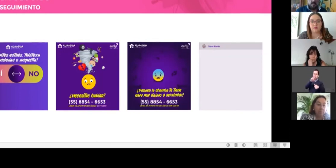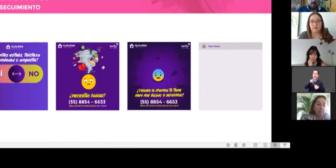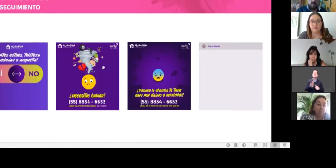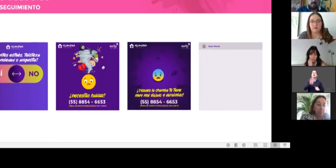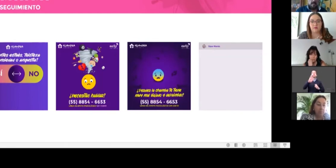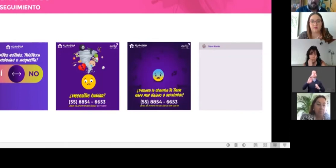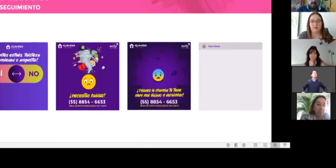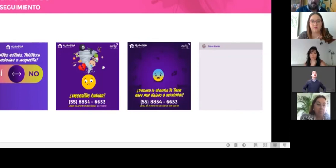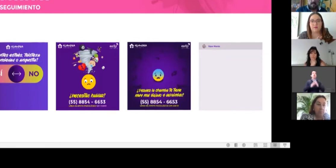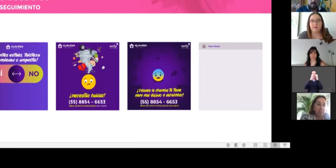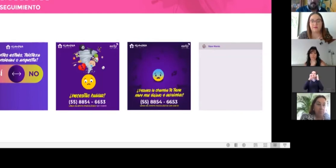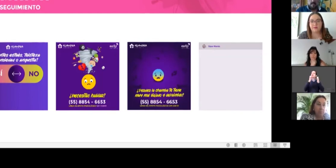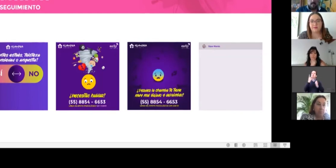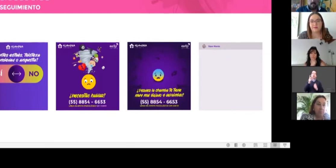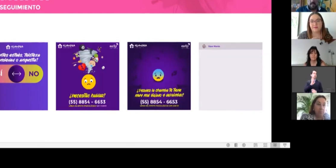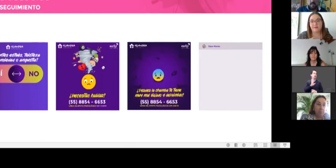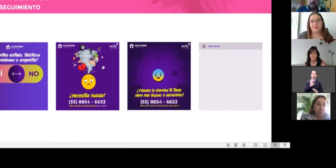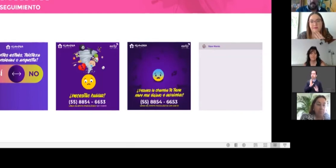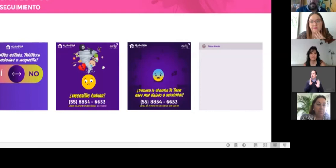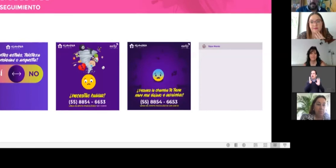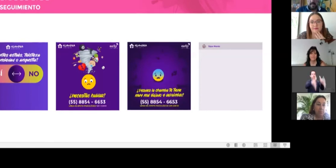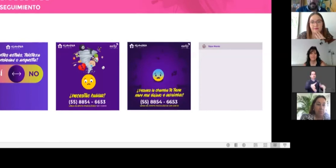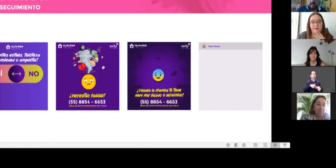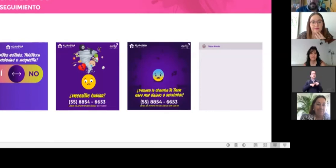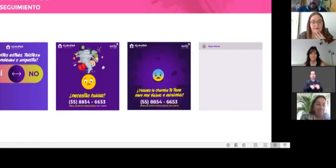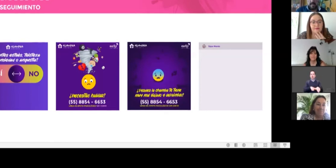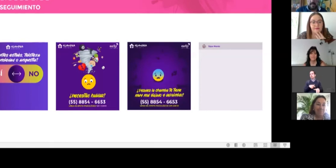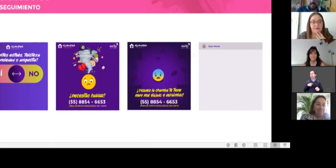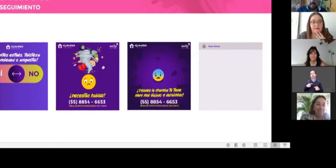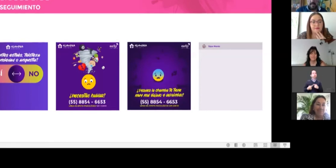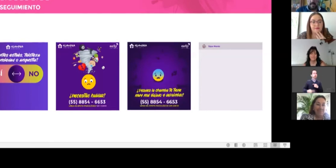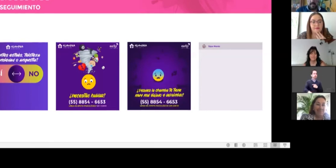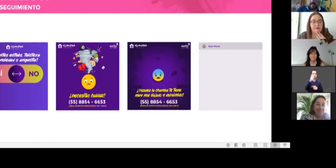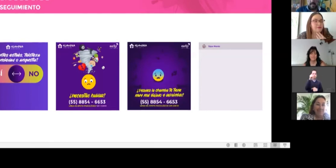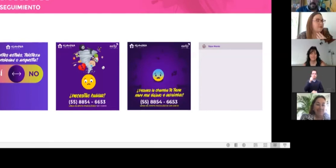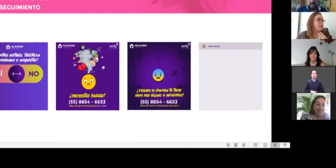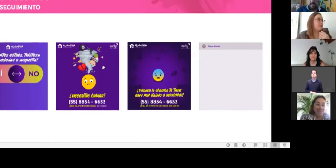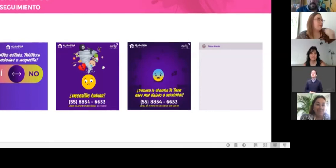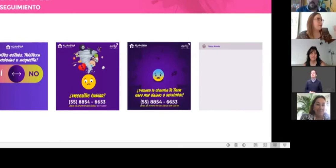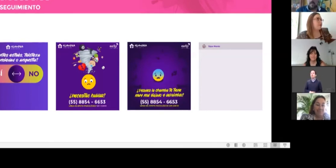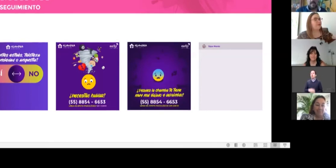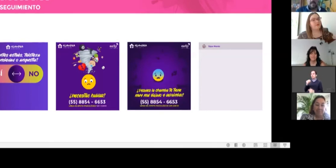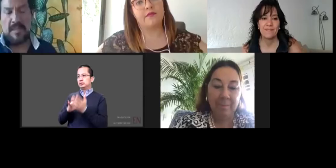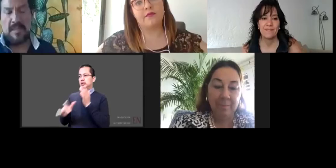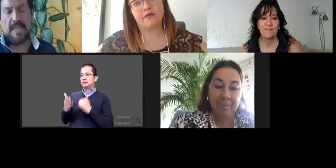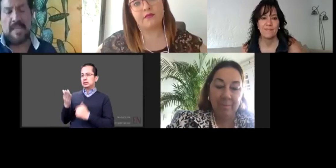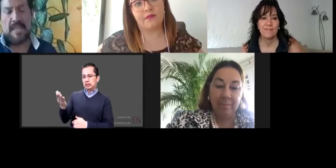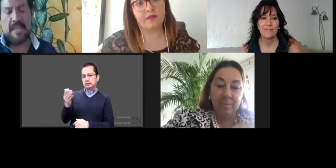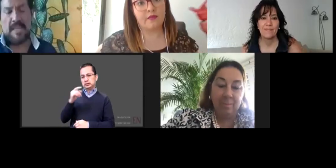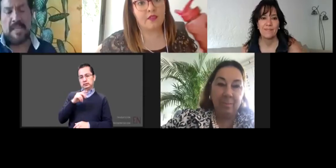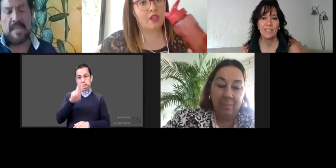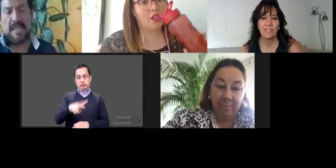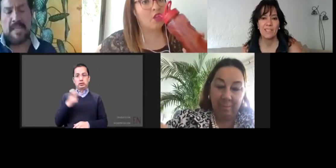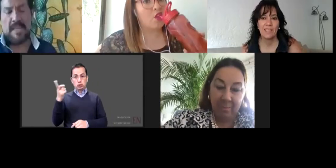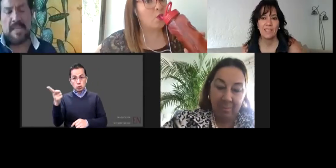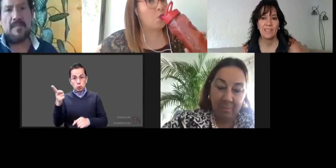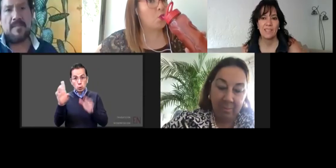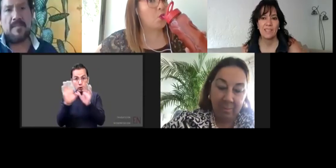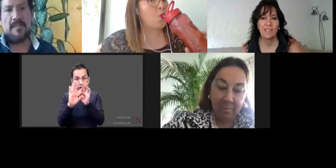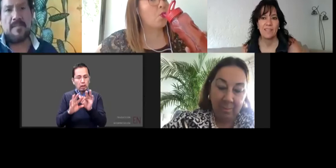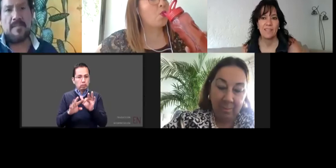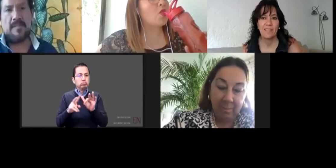ahí mi intervención. Muchas gracias. Muchas gracias, Yancy. Muy importante lo que nos estás diciendo. De nueva cuenta, la